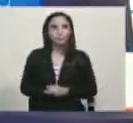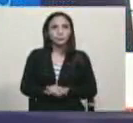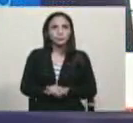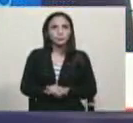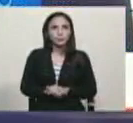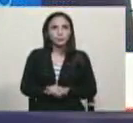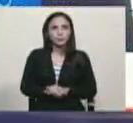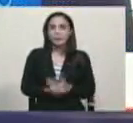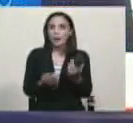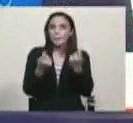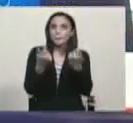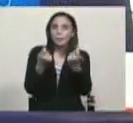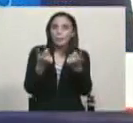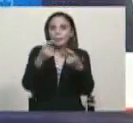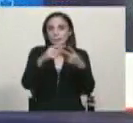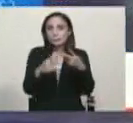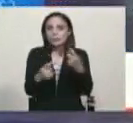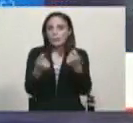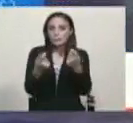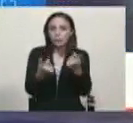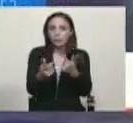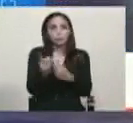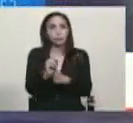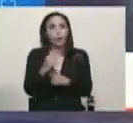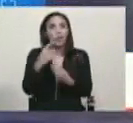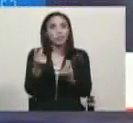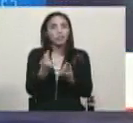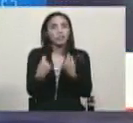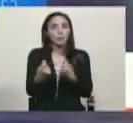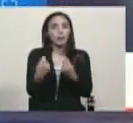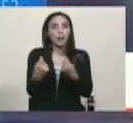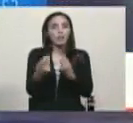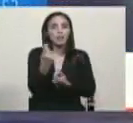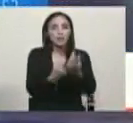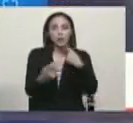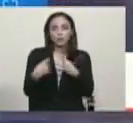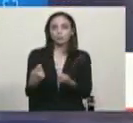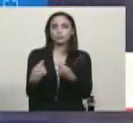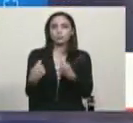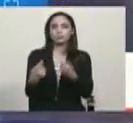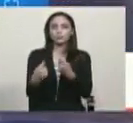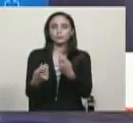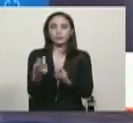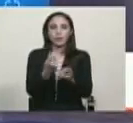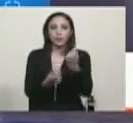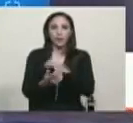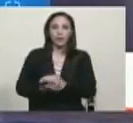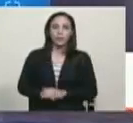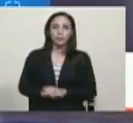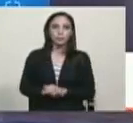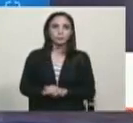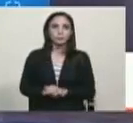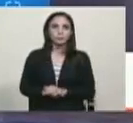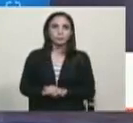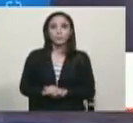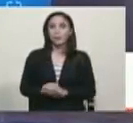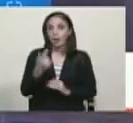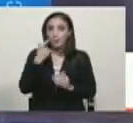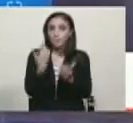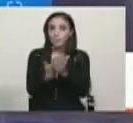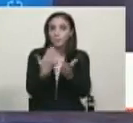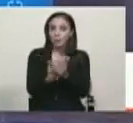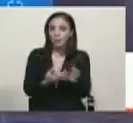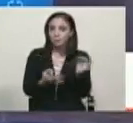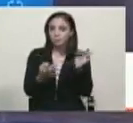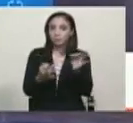que es poco a poco. Es platica, platica que se mete y que debe convertirse en medicina